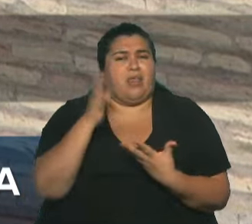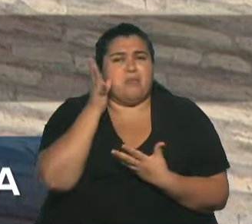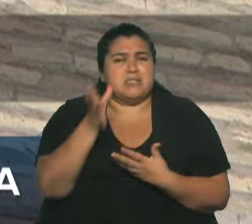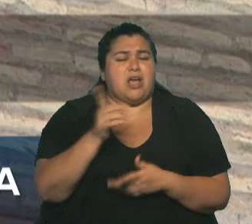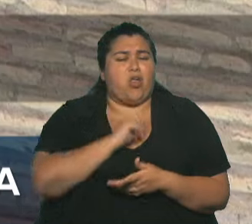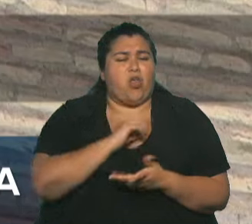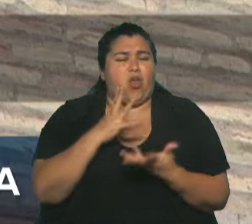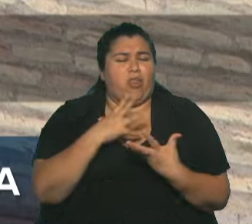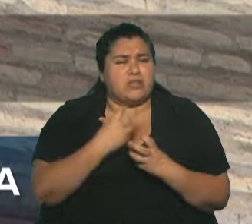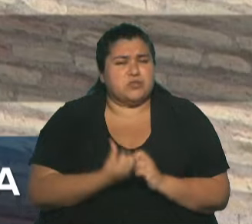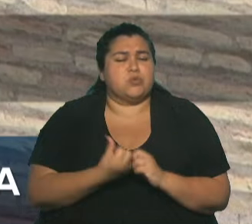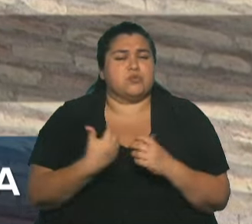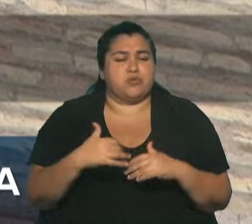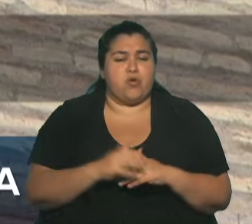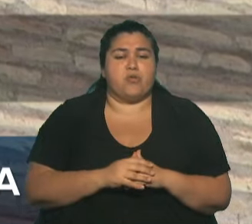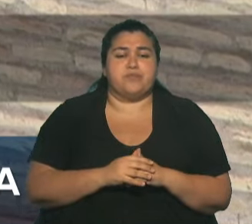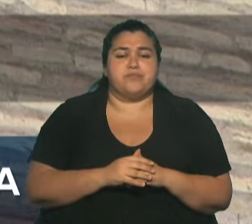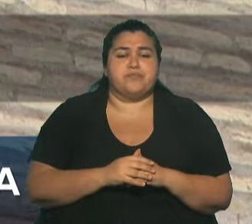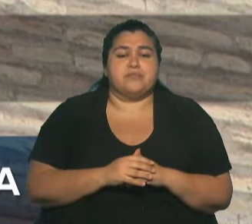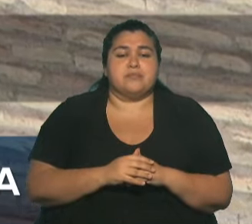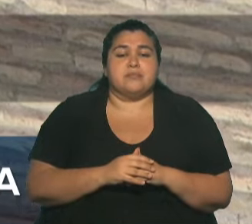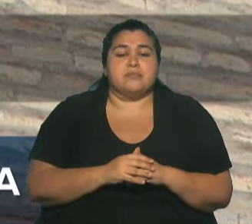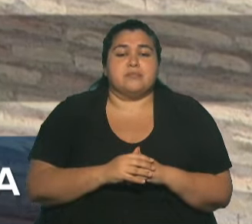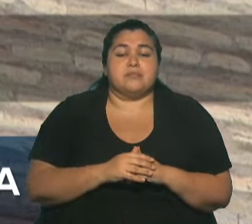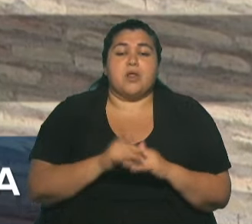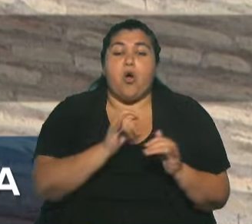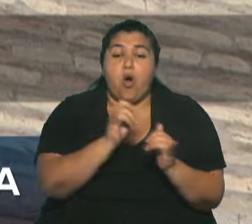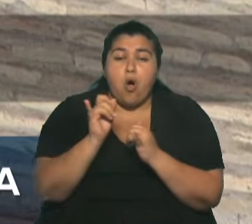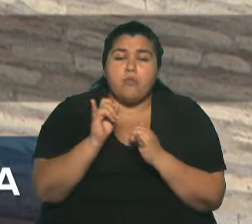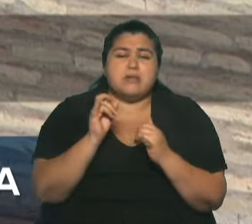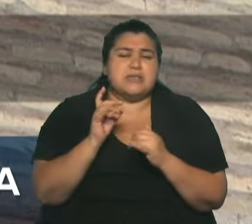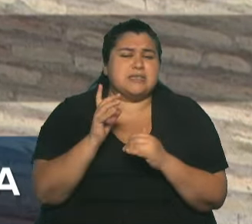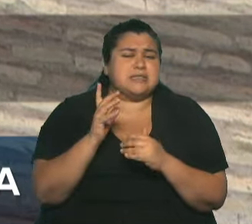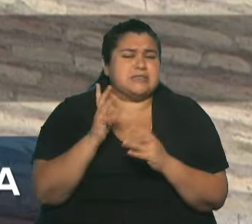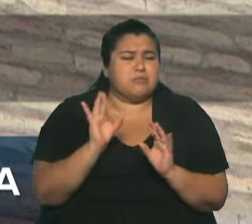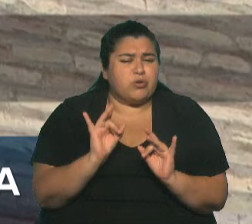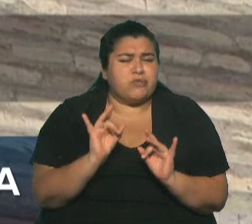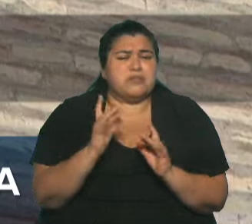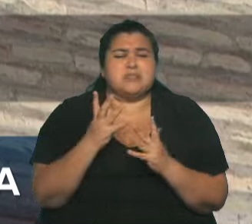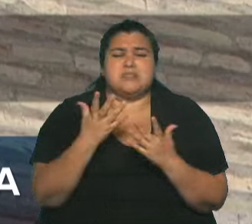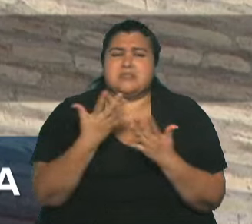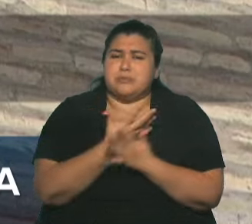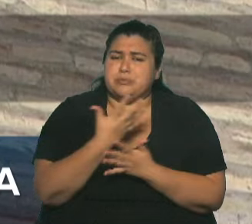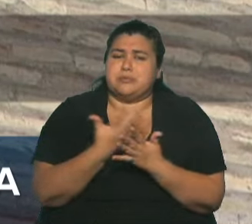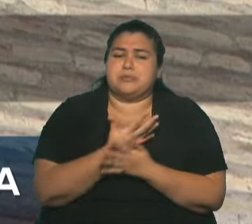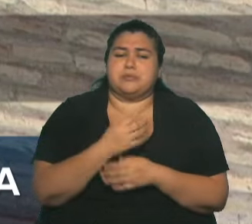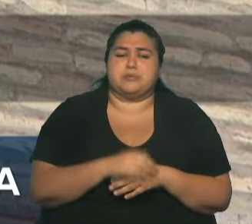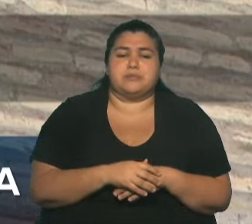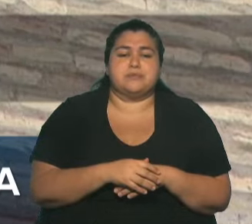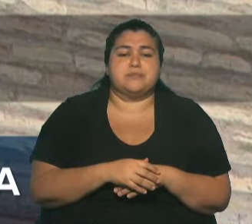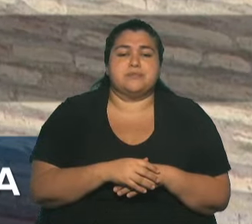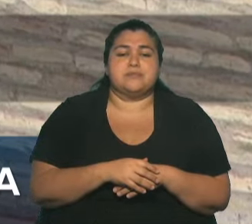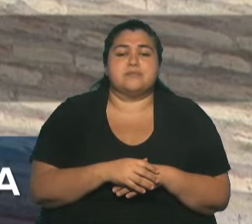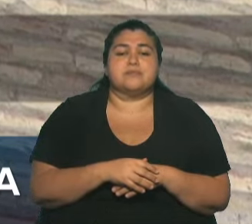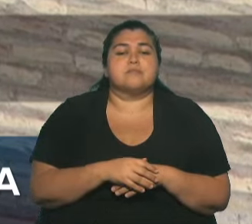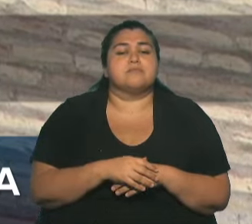causano dolore e questo con conseguenze tremende sui piccoli e gli indifesi che